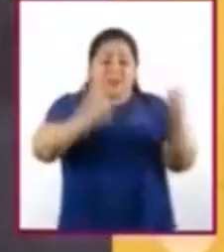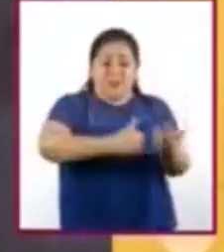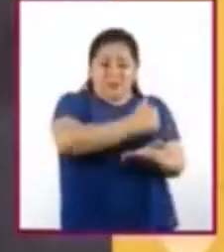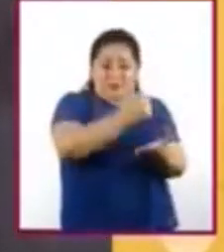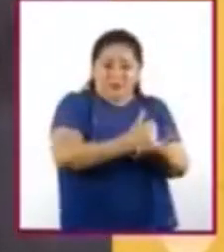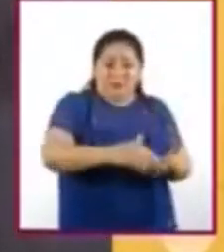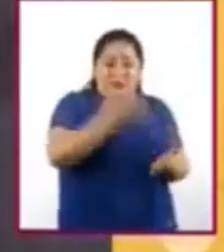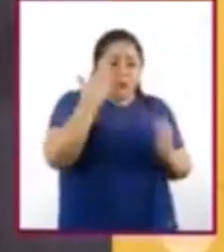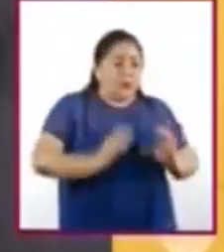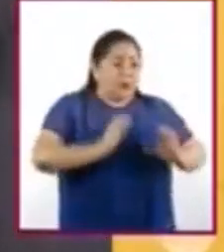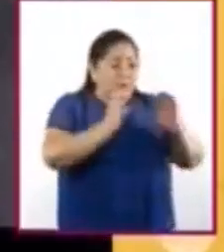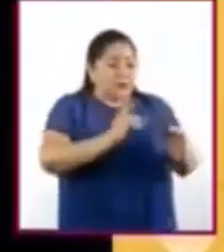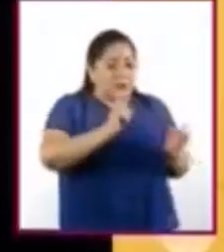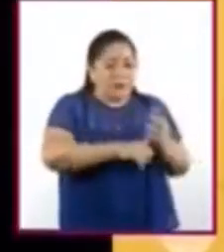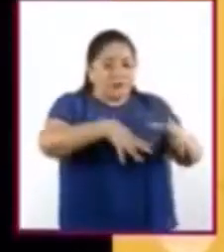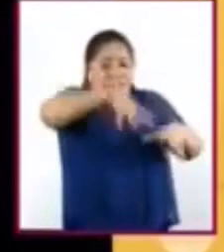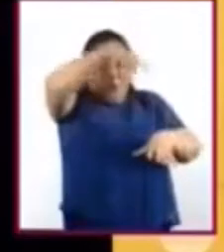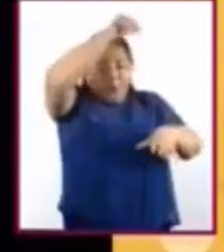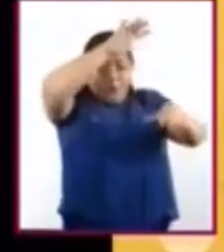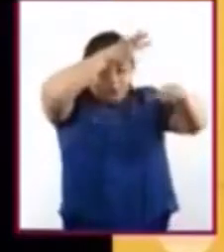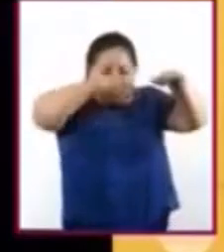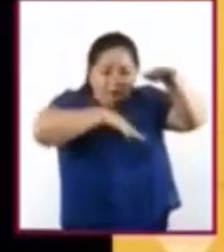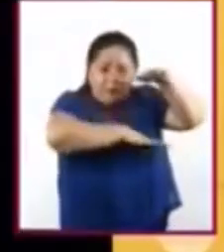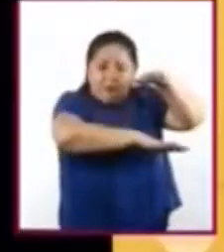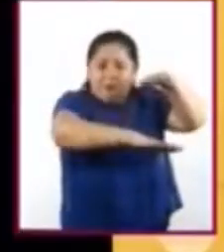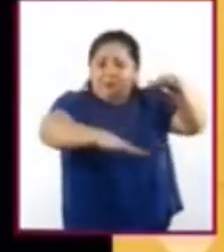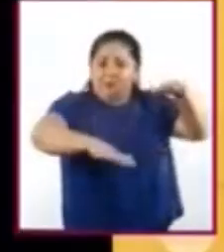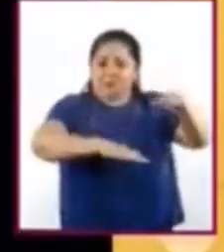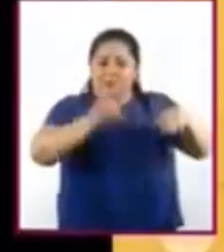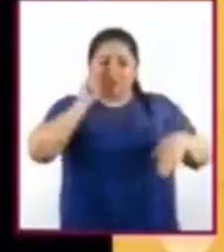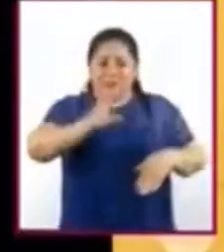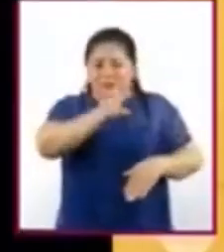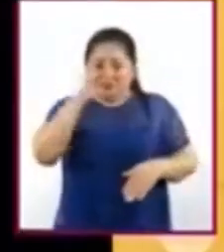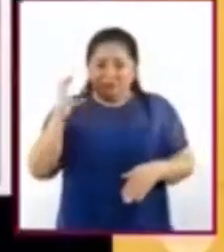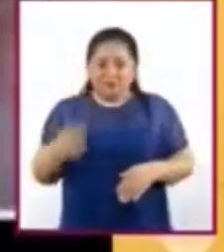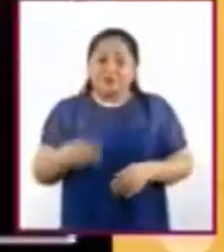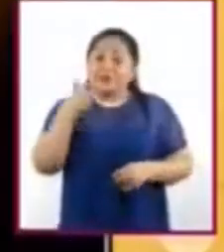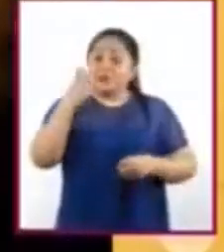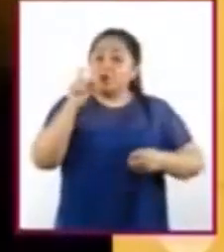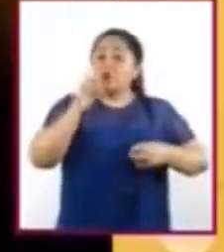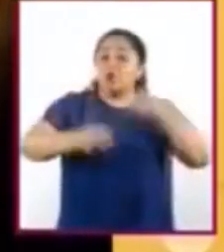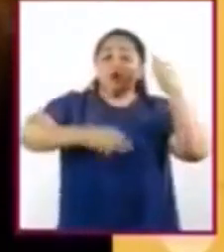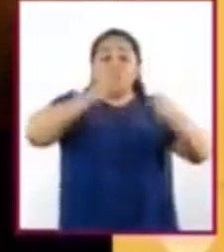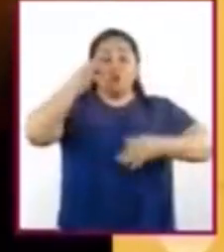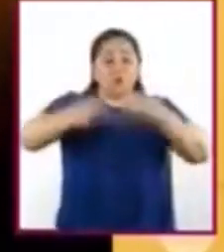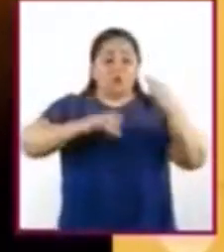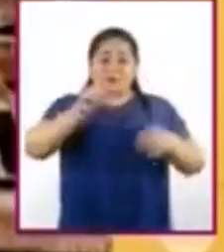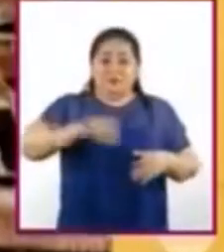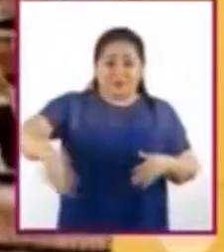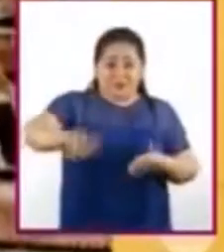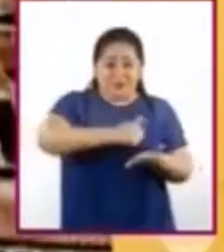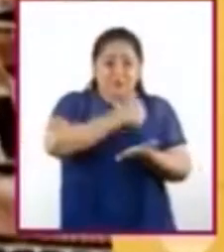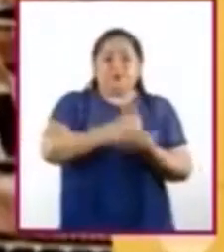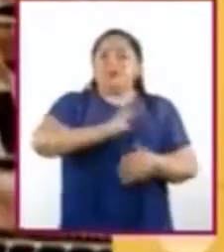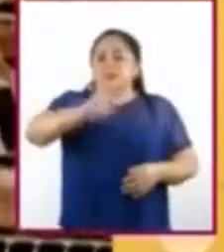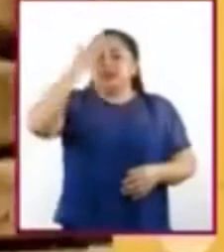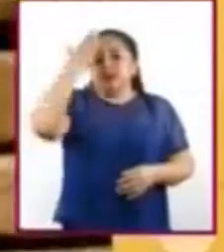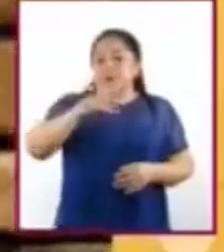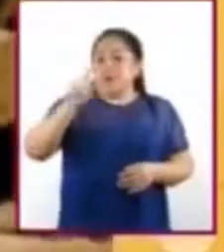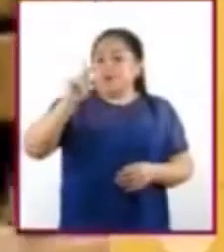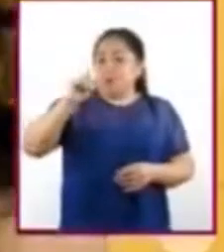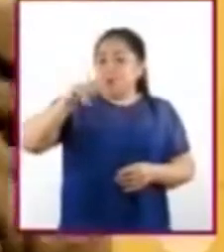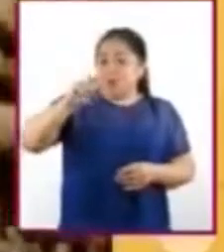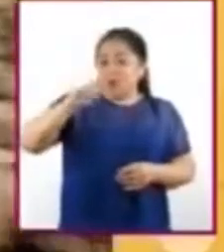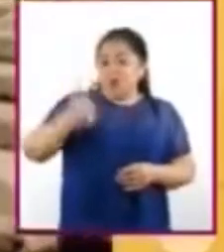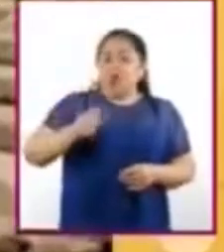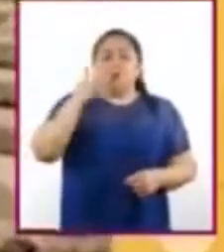se conservaron debajo de las cenizas. Por los anuncios que había por toda la ciudad, sabemos que en Pompeya existía